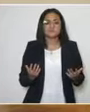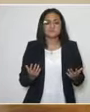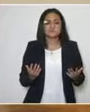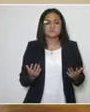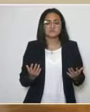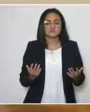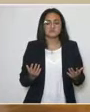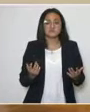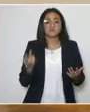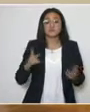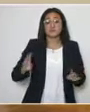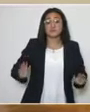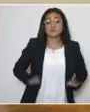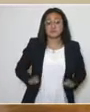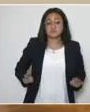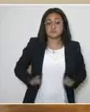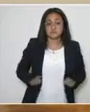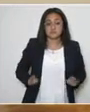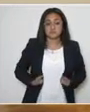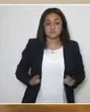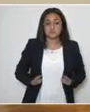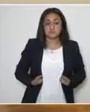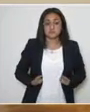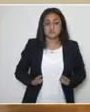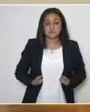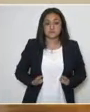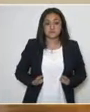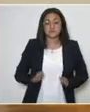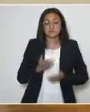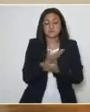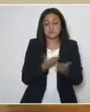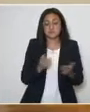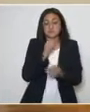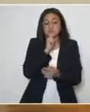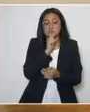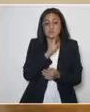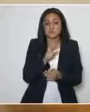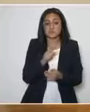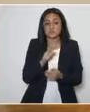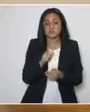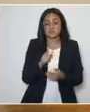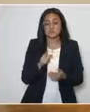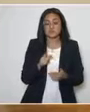que comportamientos públicos